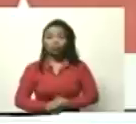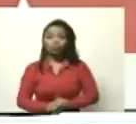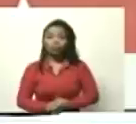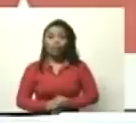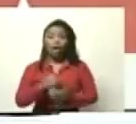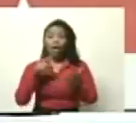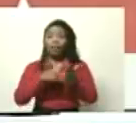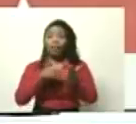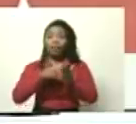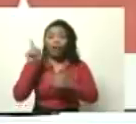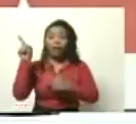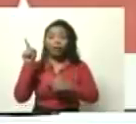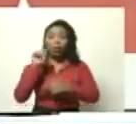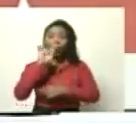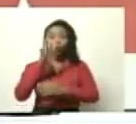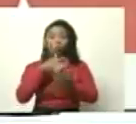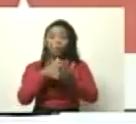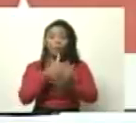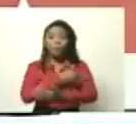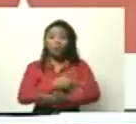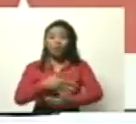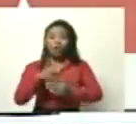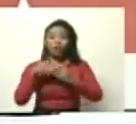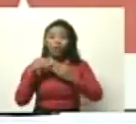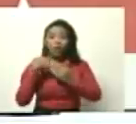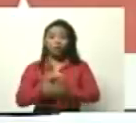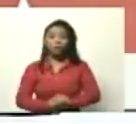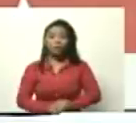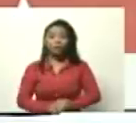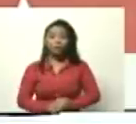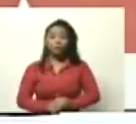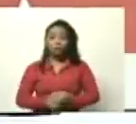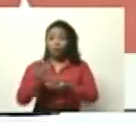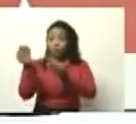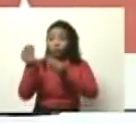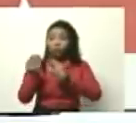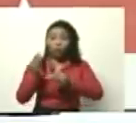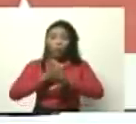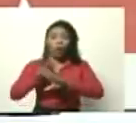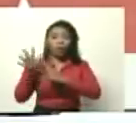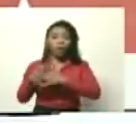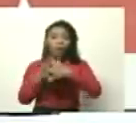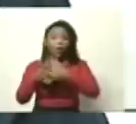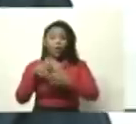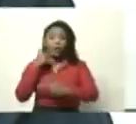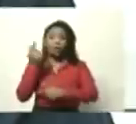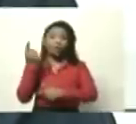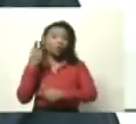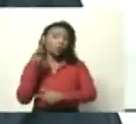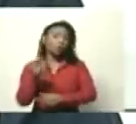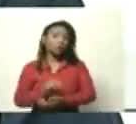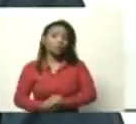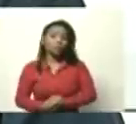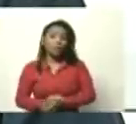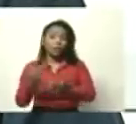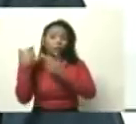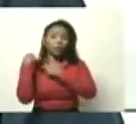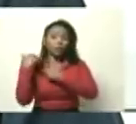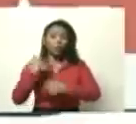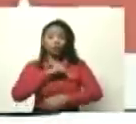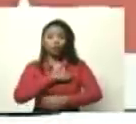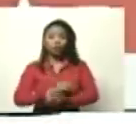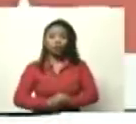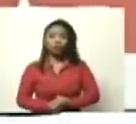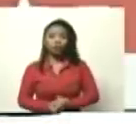Nos deben más de 4.000 millones de dólares y no nos lo han entregado porque Estados Unidos les dice que no, que nos corresponden a nosotros.